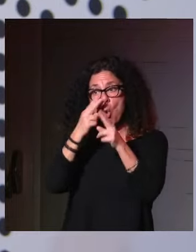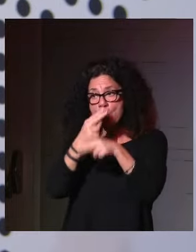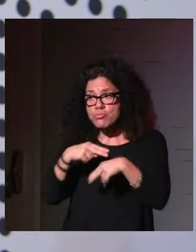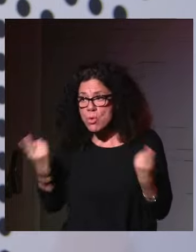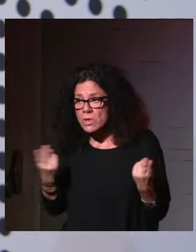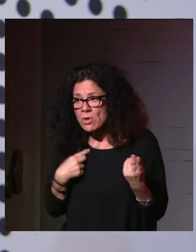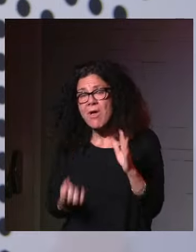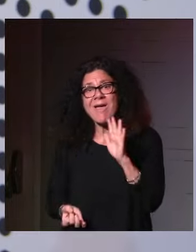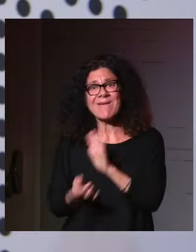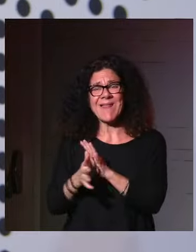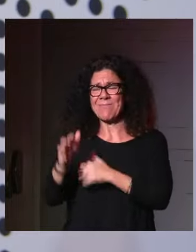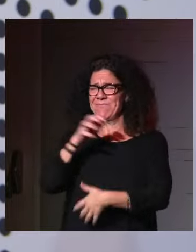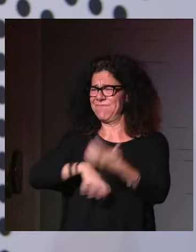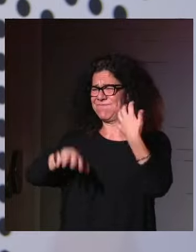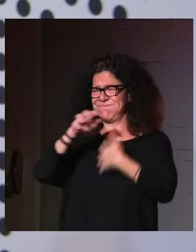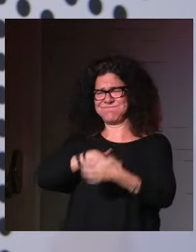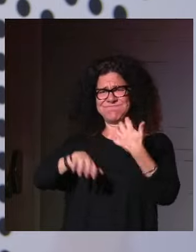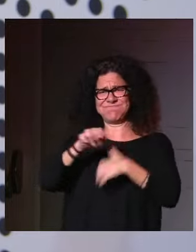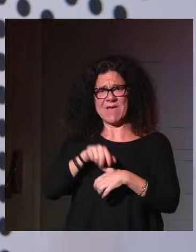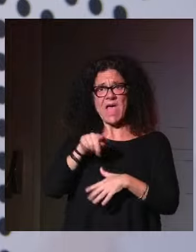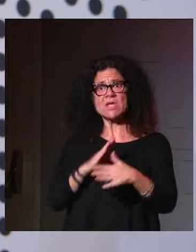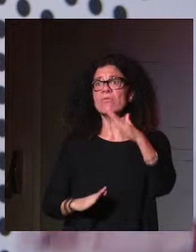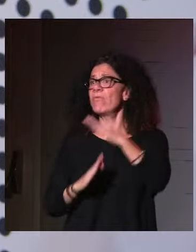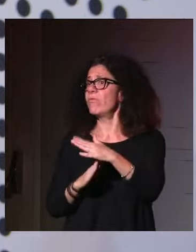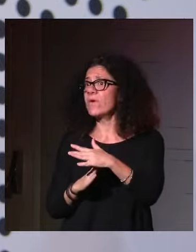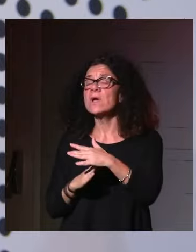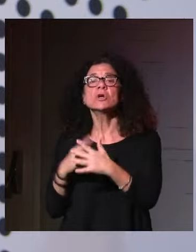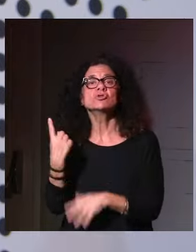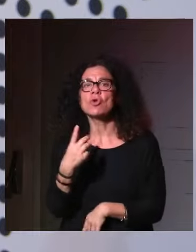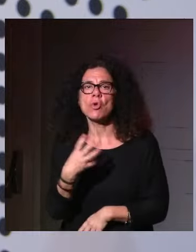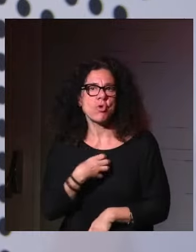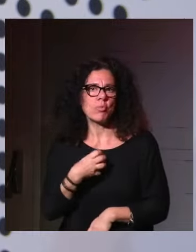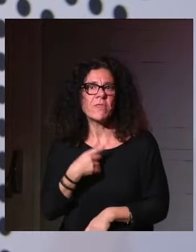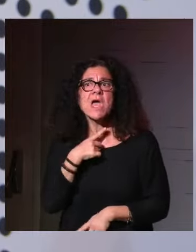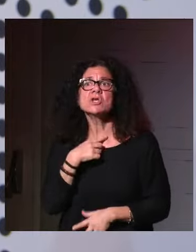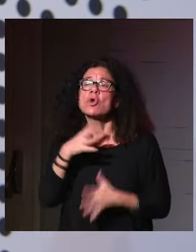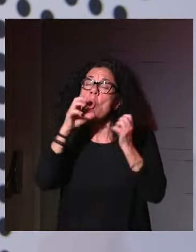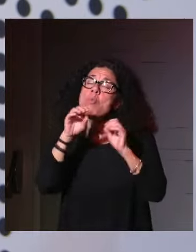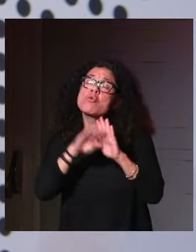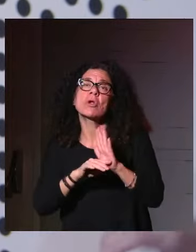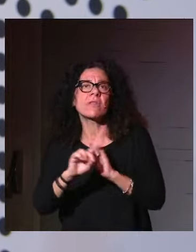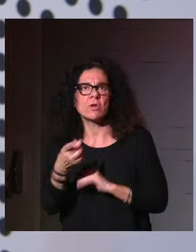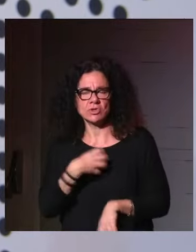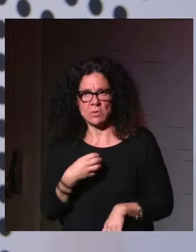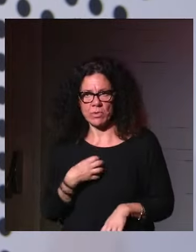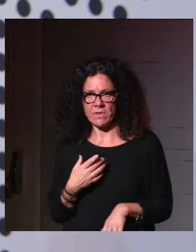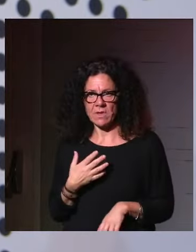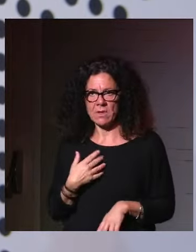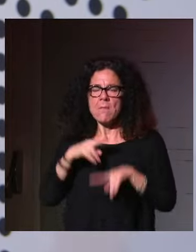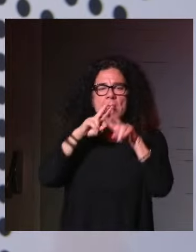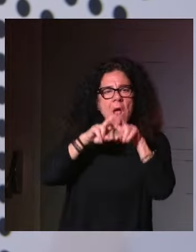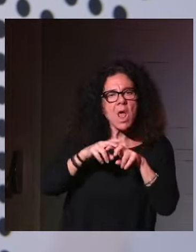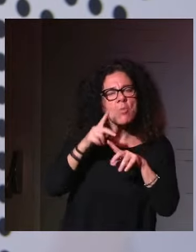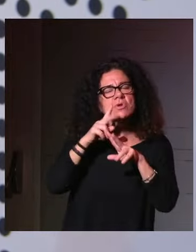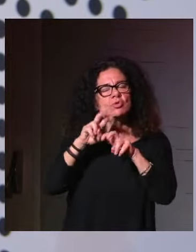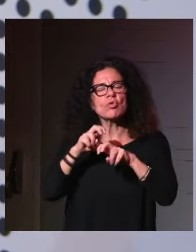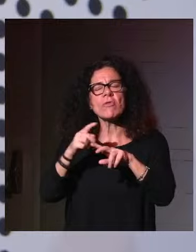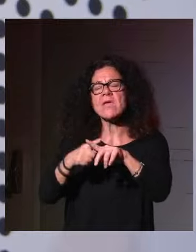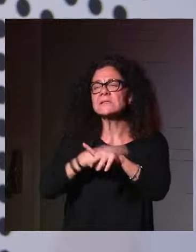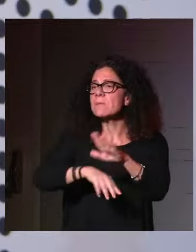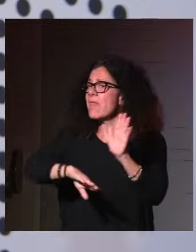información eso no se puede parar solo no se puede parar con burocracia y pidiendo c2s para hacer un estudio sobre extrema derecha